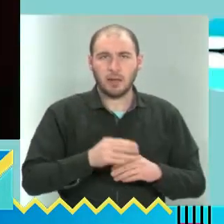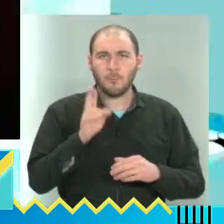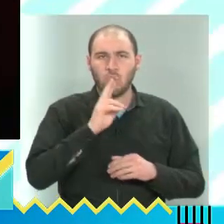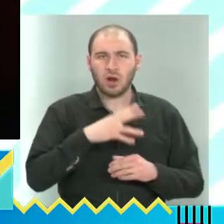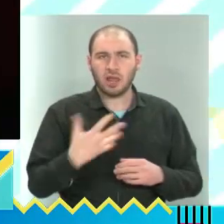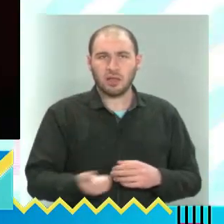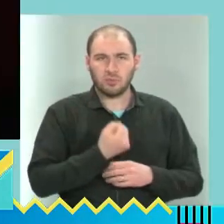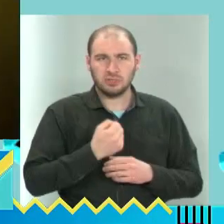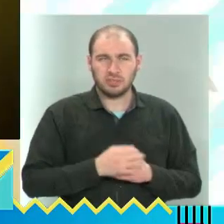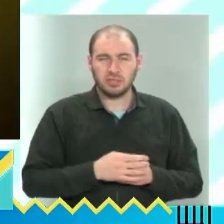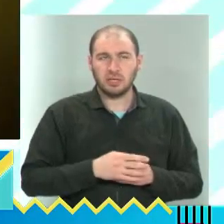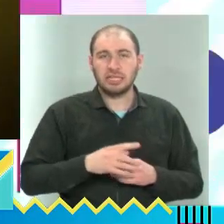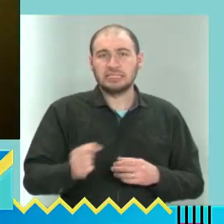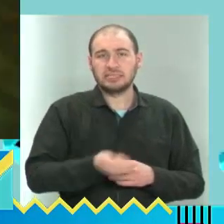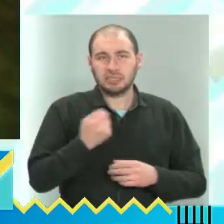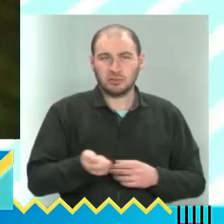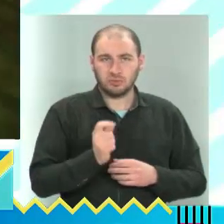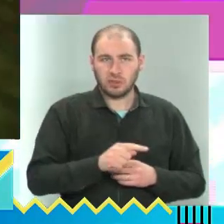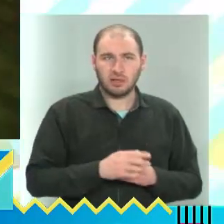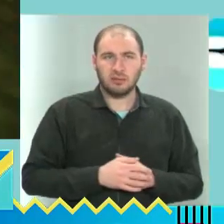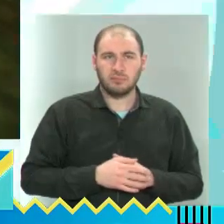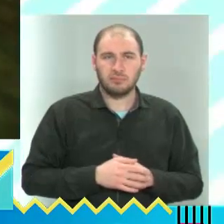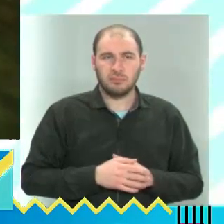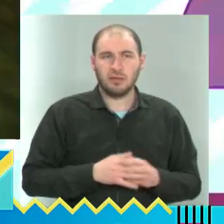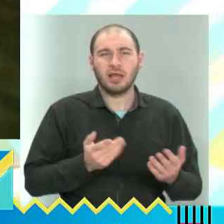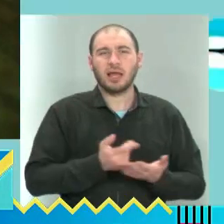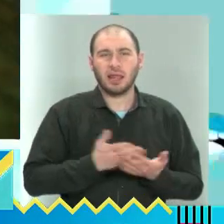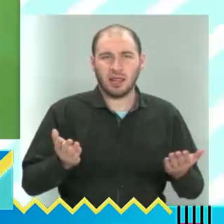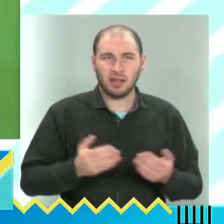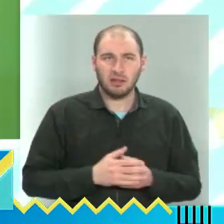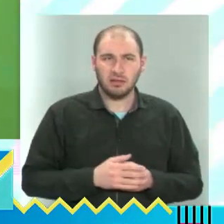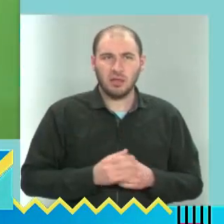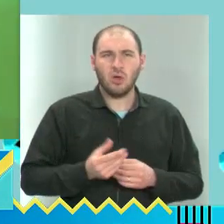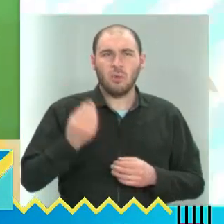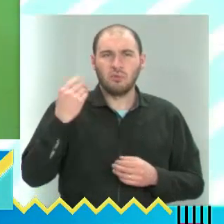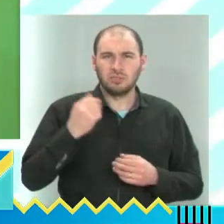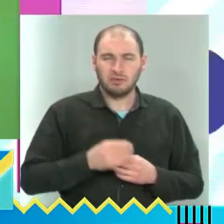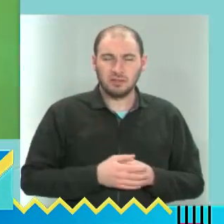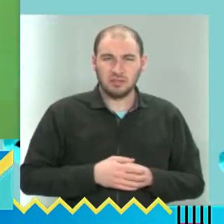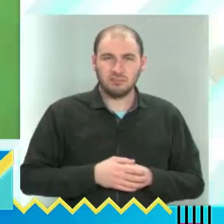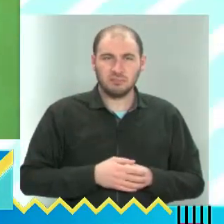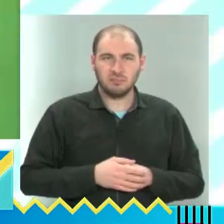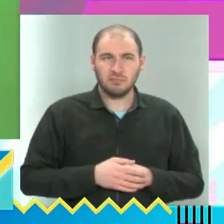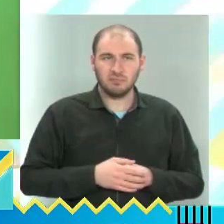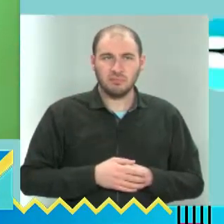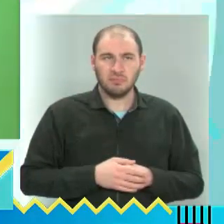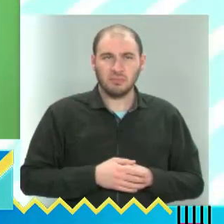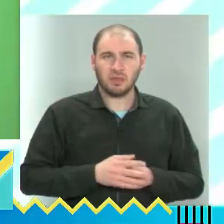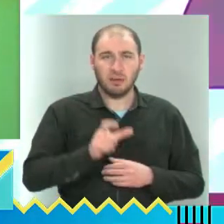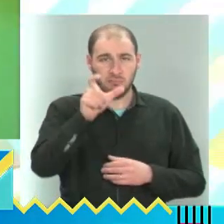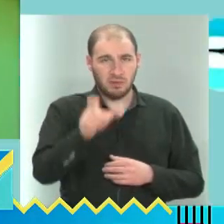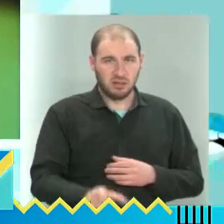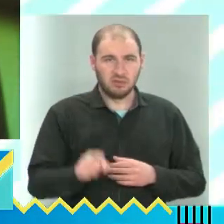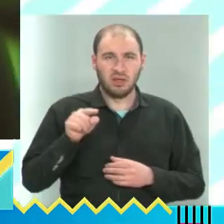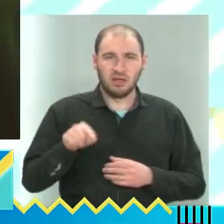mujeres que son explotadas sexualmente y generalmente, y en la mayoría de los casos, hay una persona